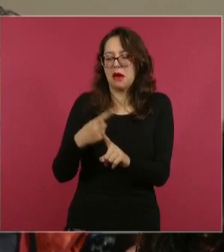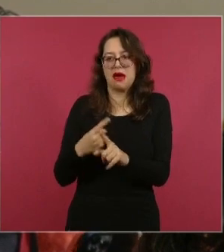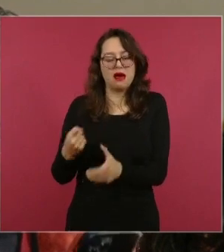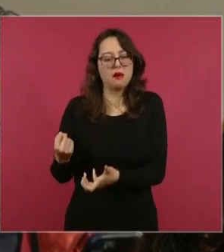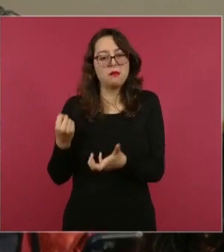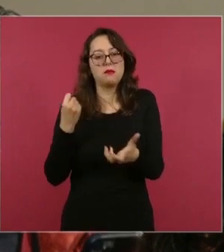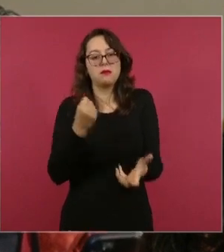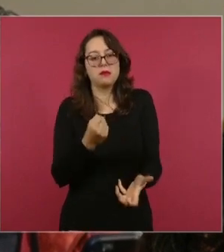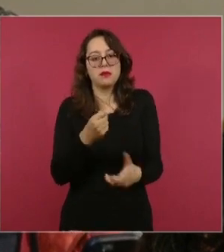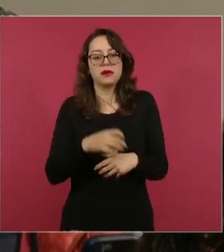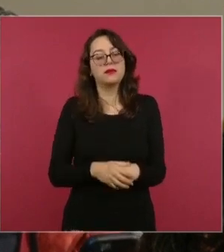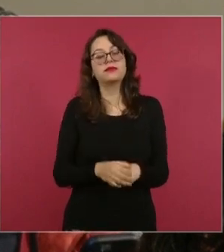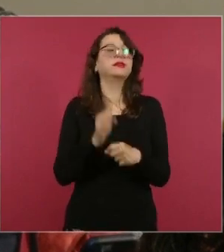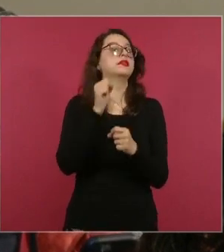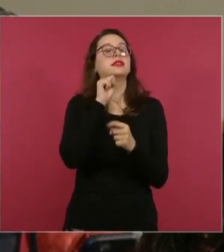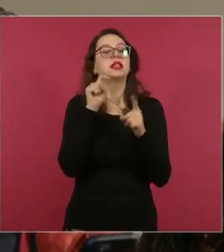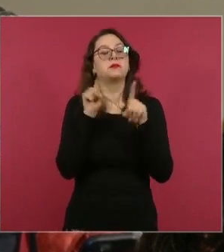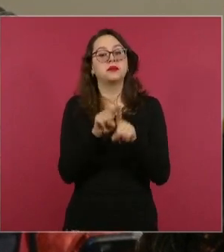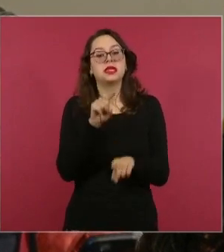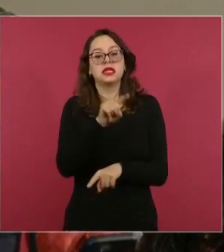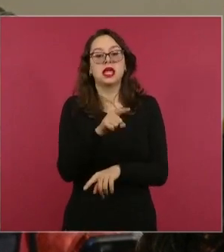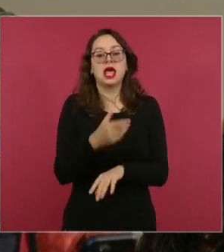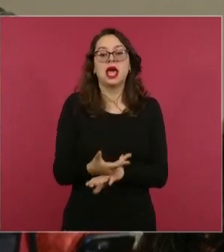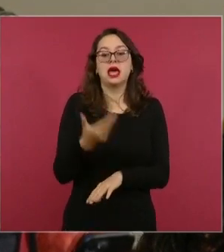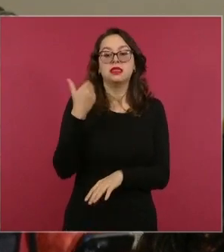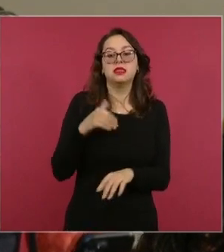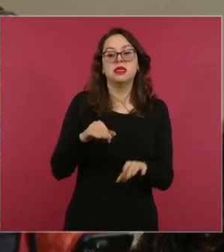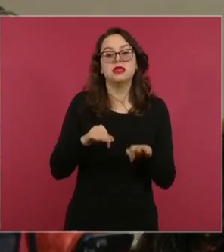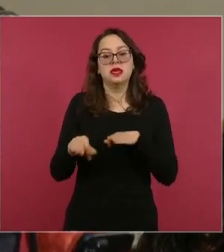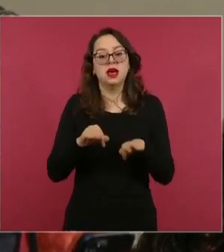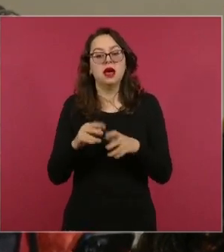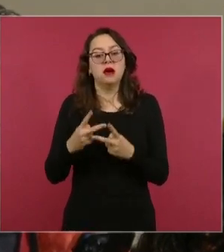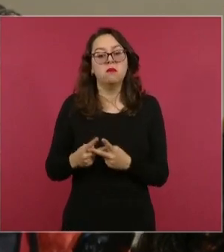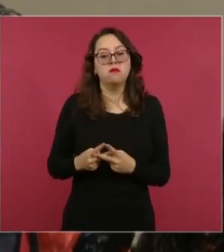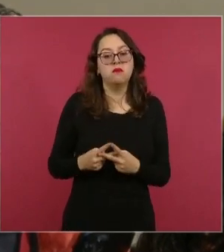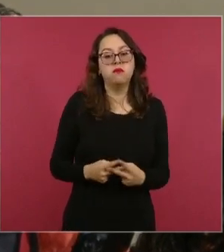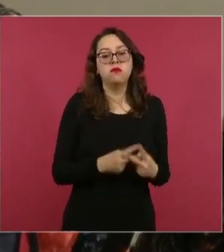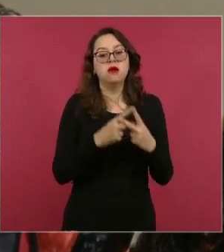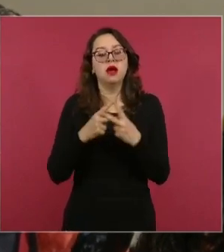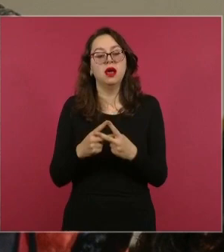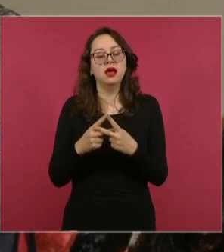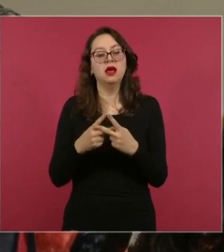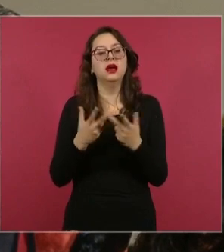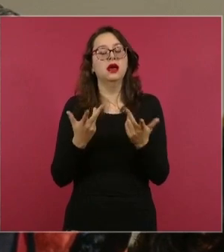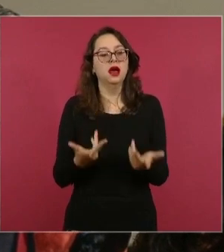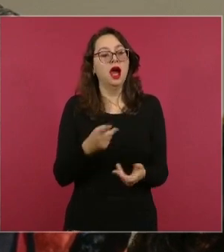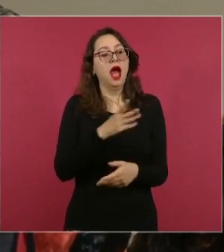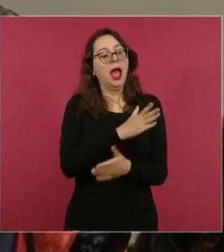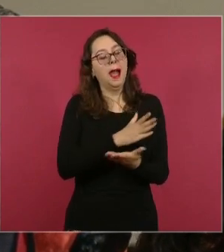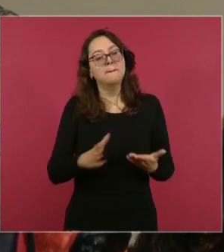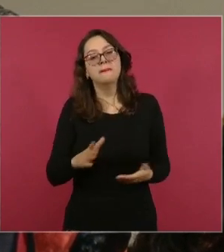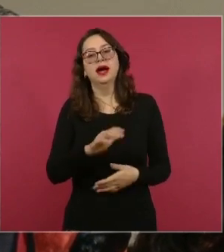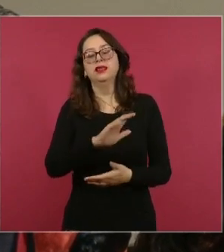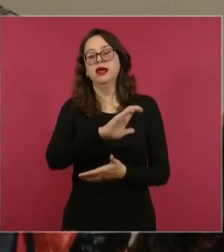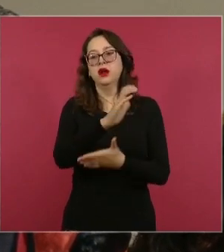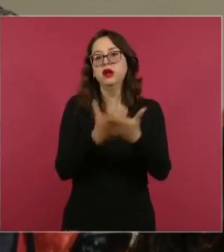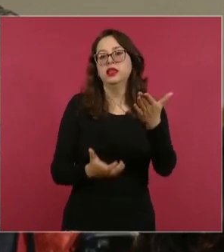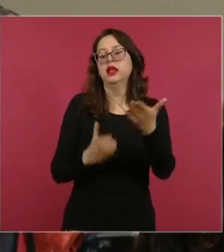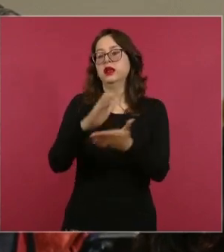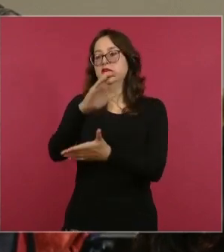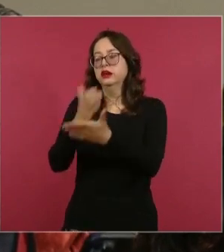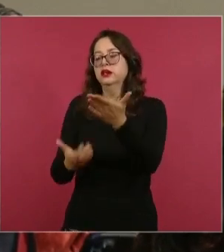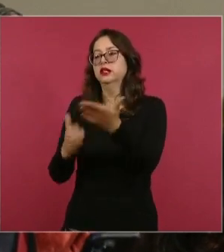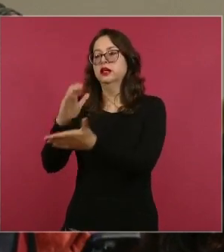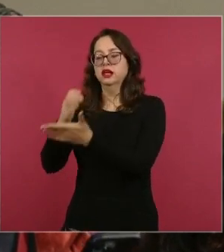principal del noticiero Televisa López doriga belandia firmó contratos a través de su empresa de su familia